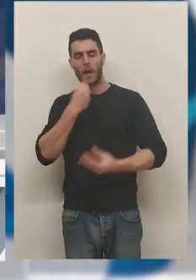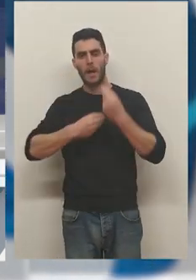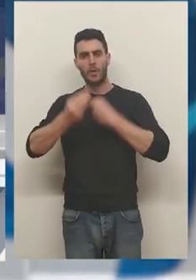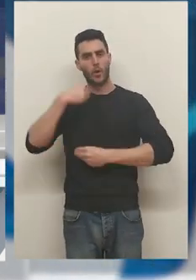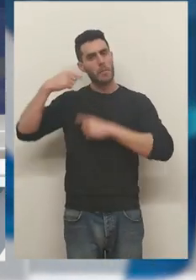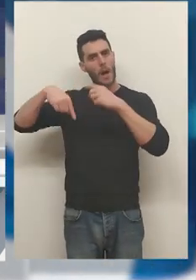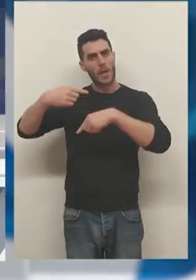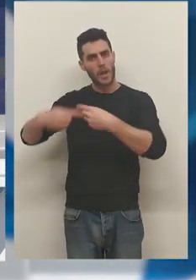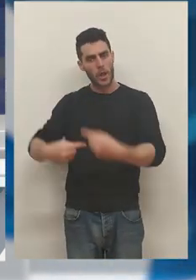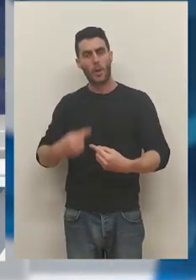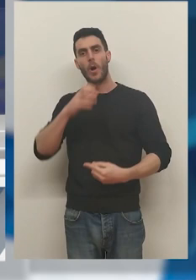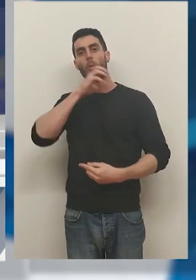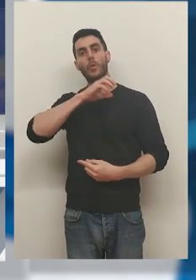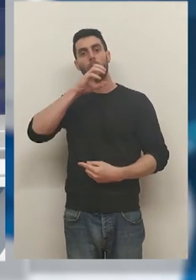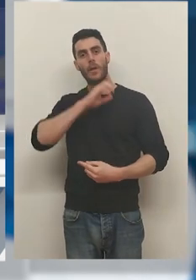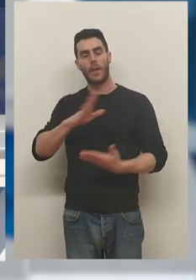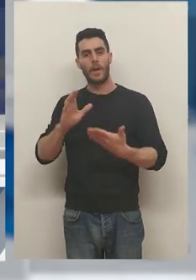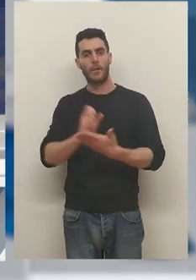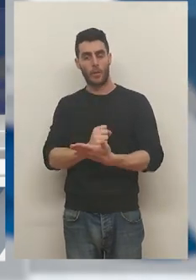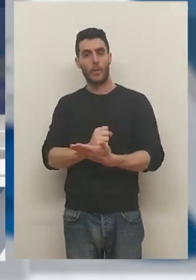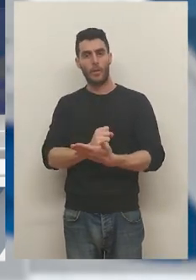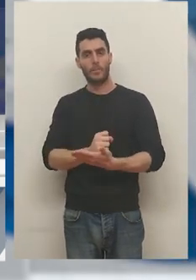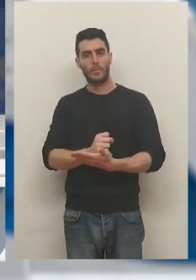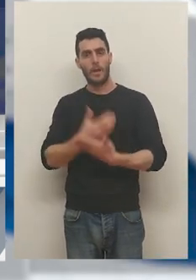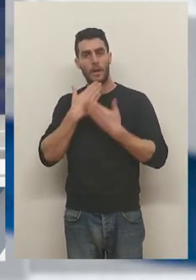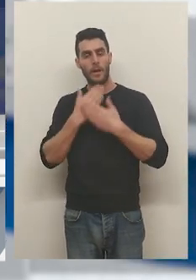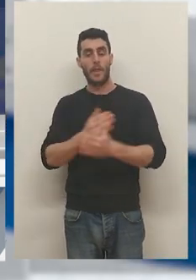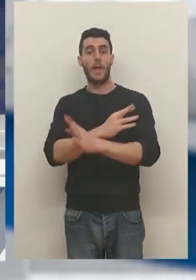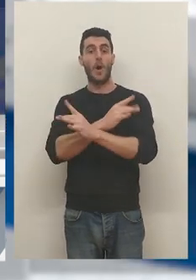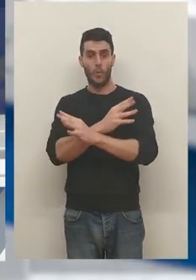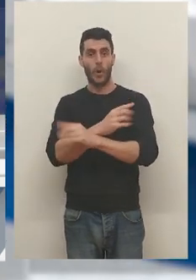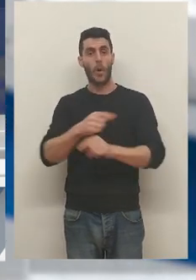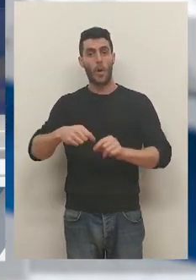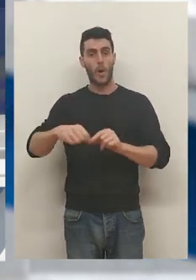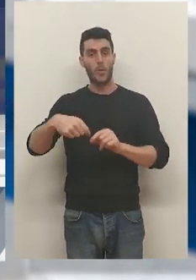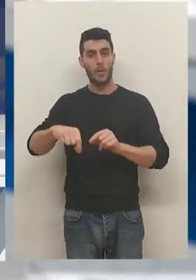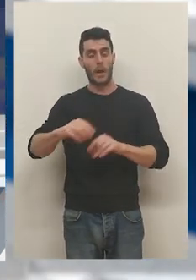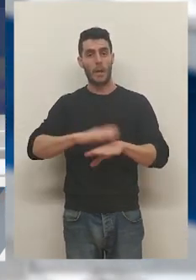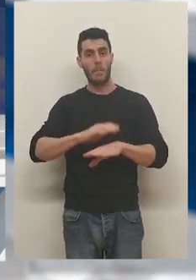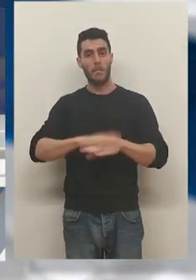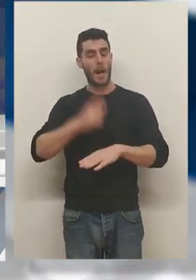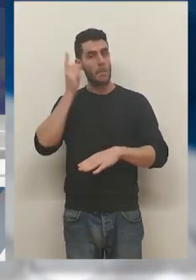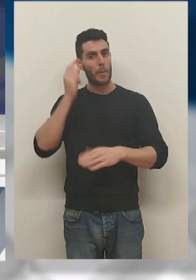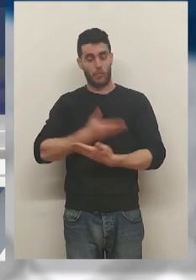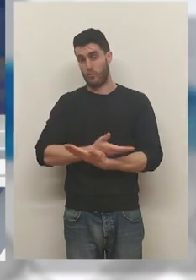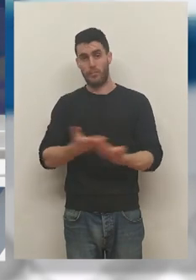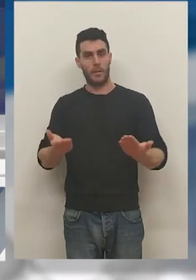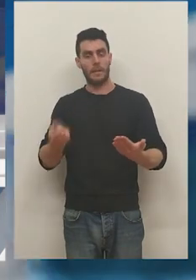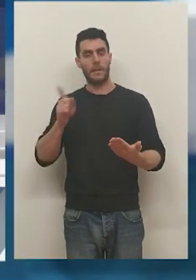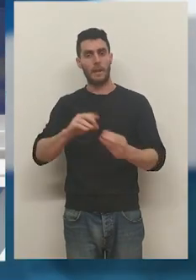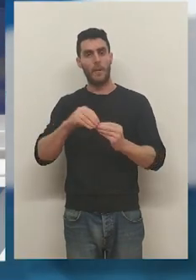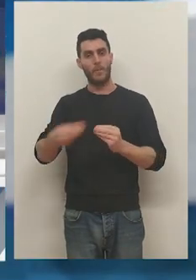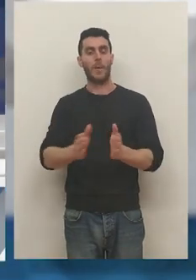gastronomía tradiciones o curiosidades y todo ello como decimos a través de un juego en versión Online para cualquier dispositivo móvil